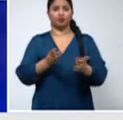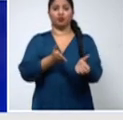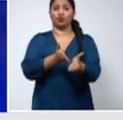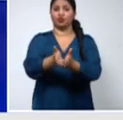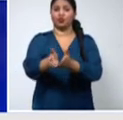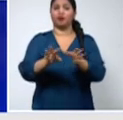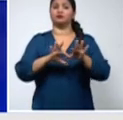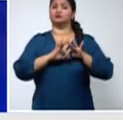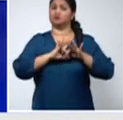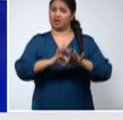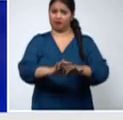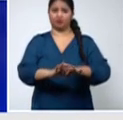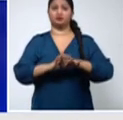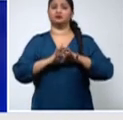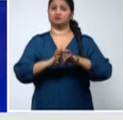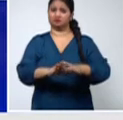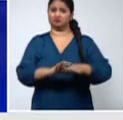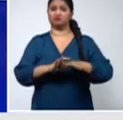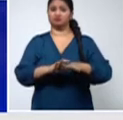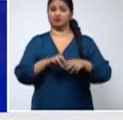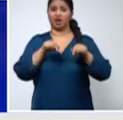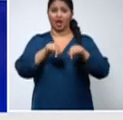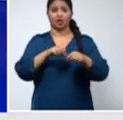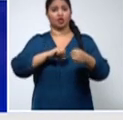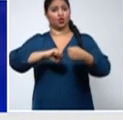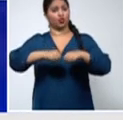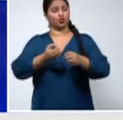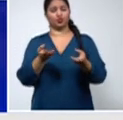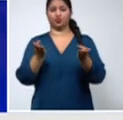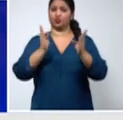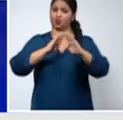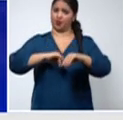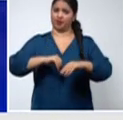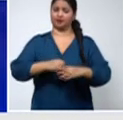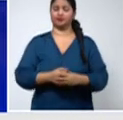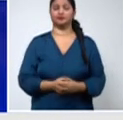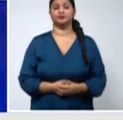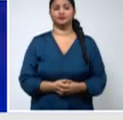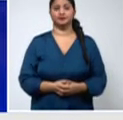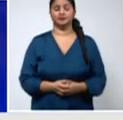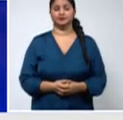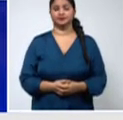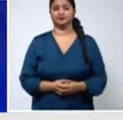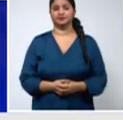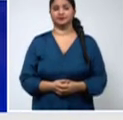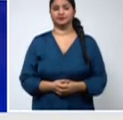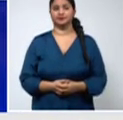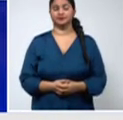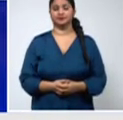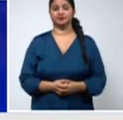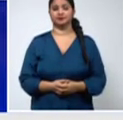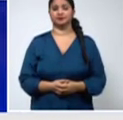que obliga a las medidas que se están adoptando. Y además con una dispersión.